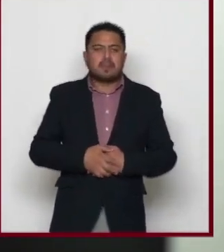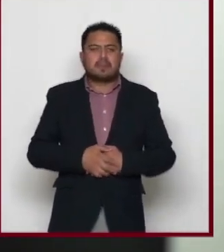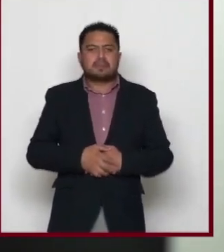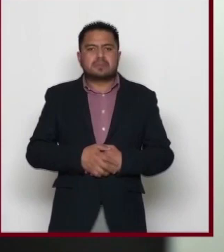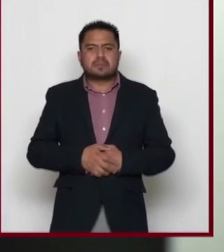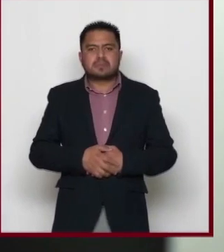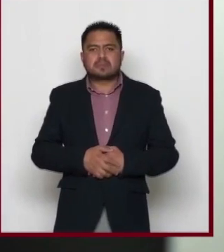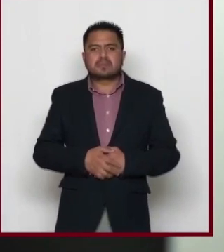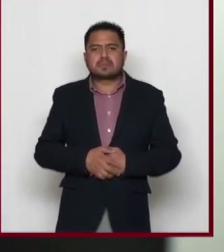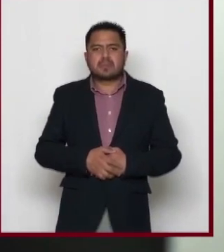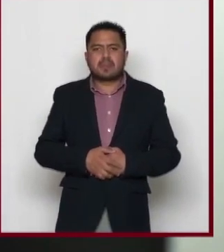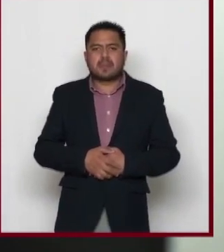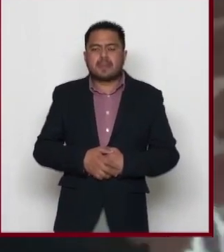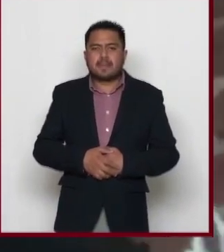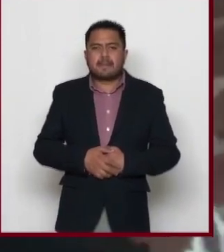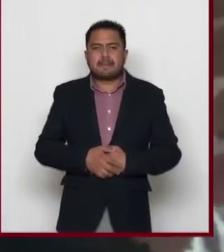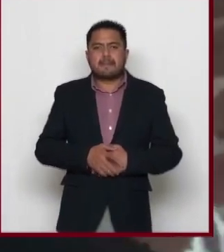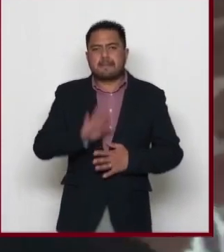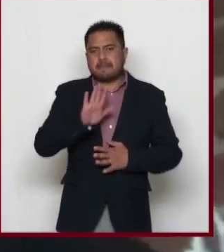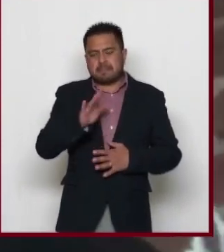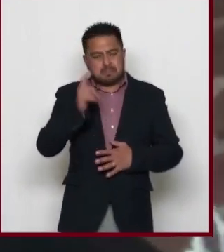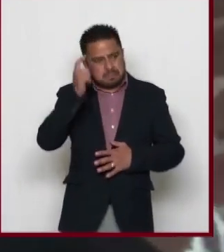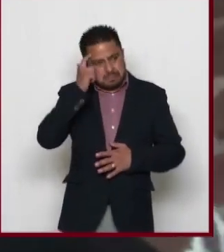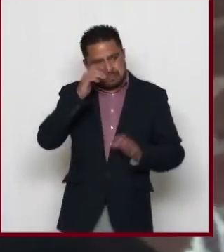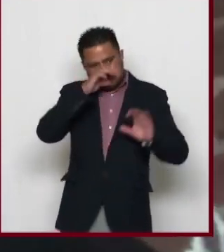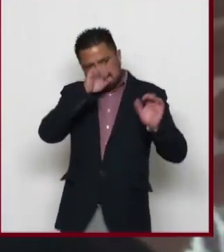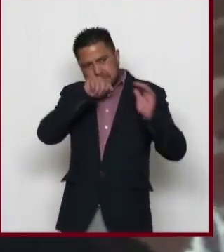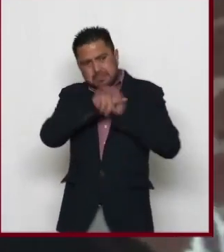eso? Sí,